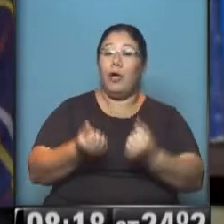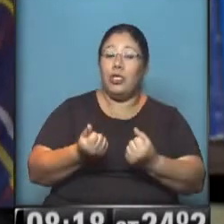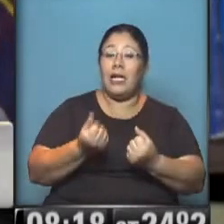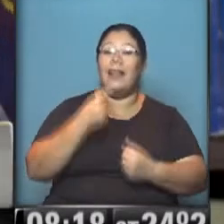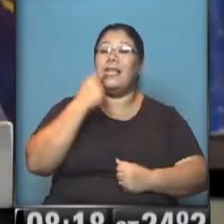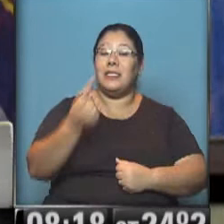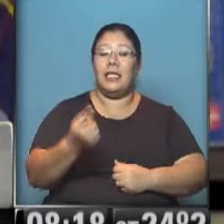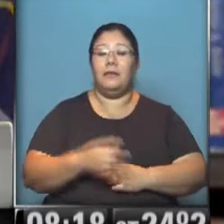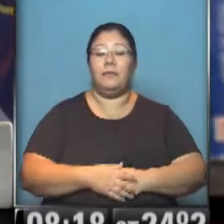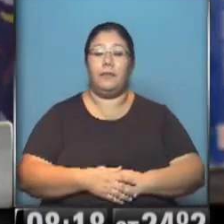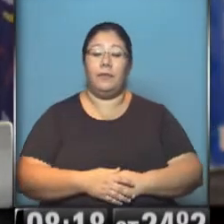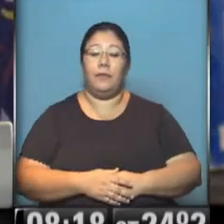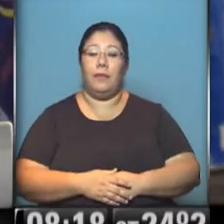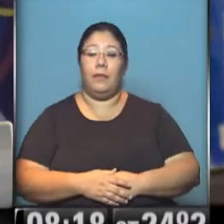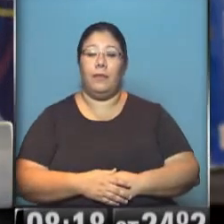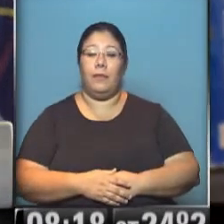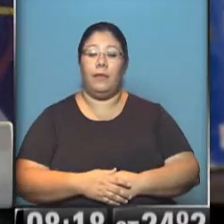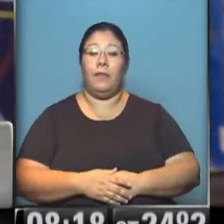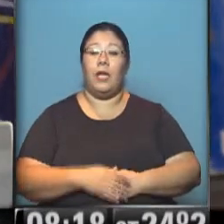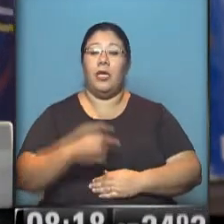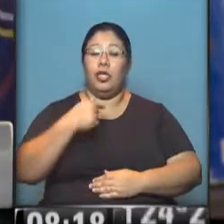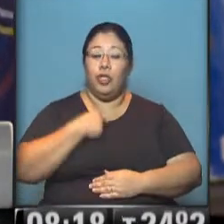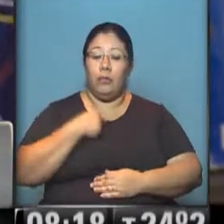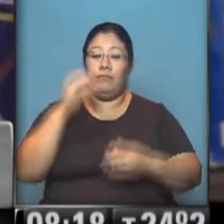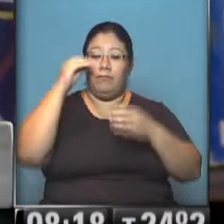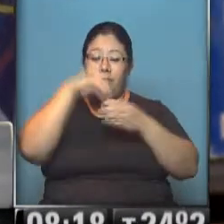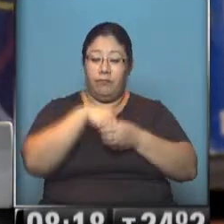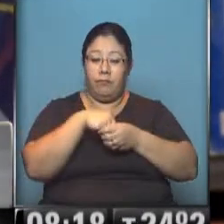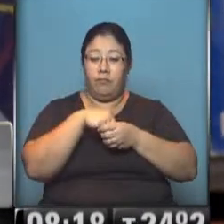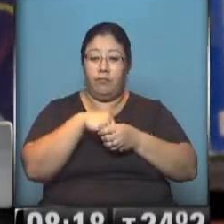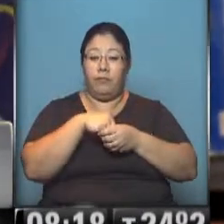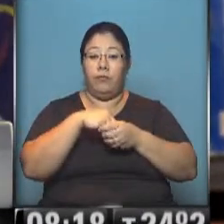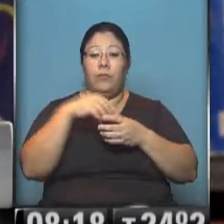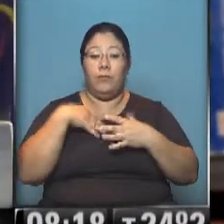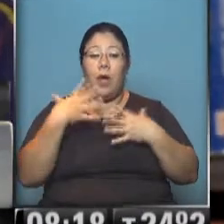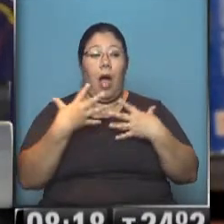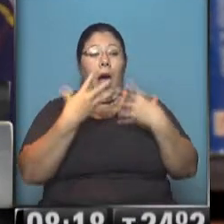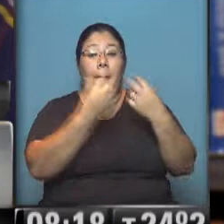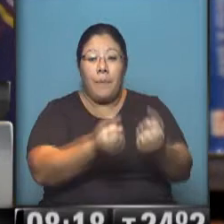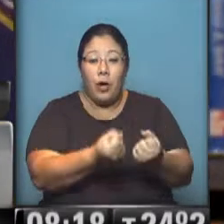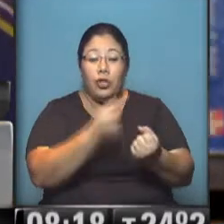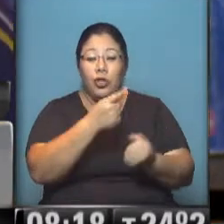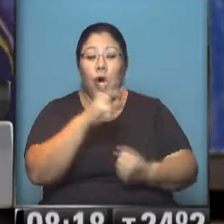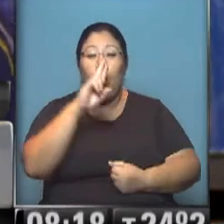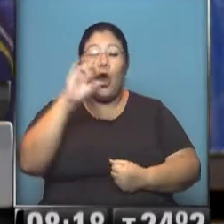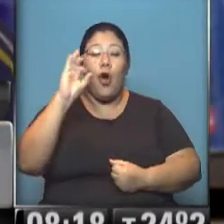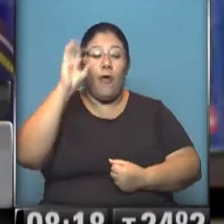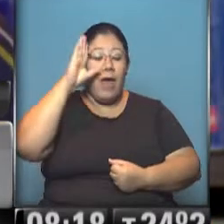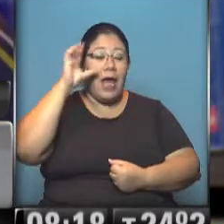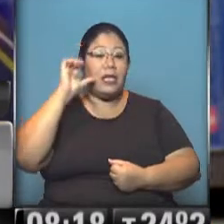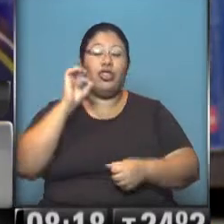bueno del asociación pensamiento penal que es el espacio al que pertenezco creemos que vale la pena apoyar la postulación del doctor roberto carlos a la corte suprema